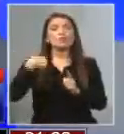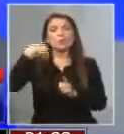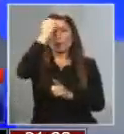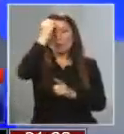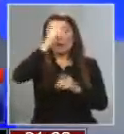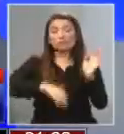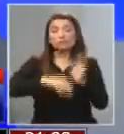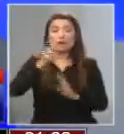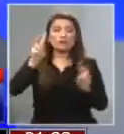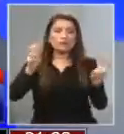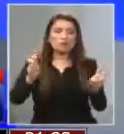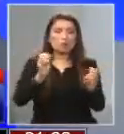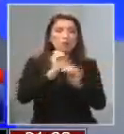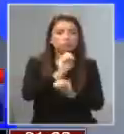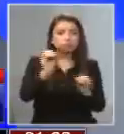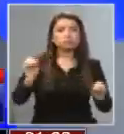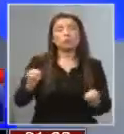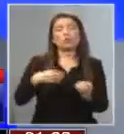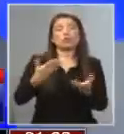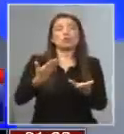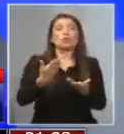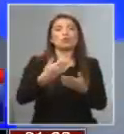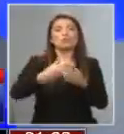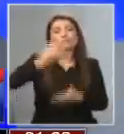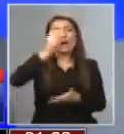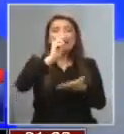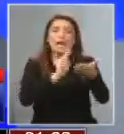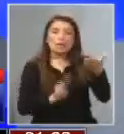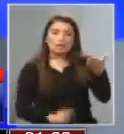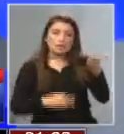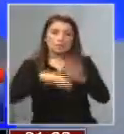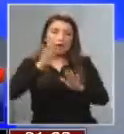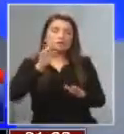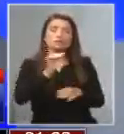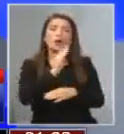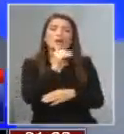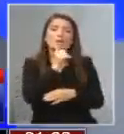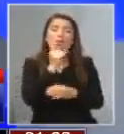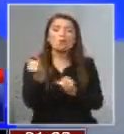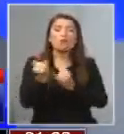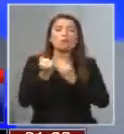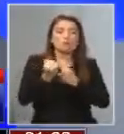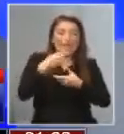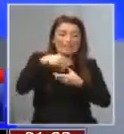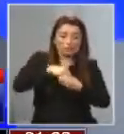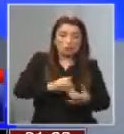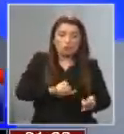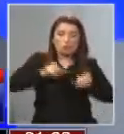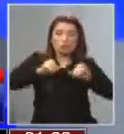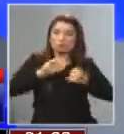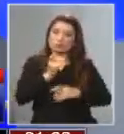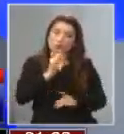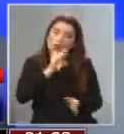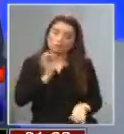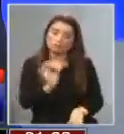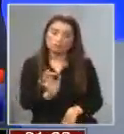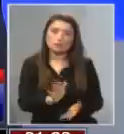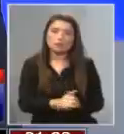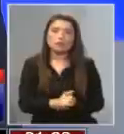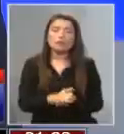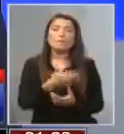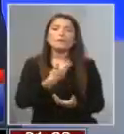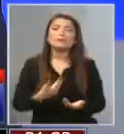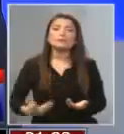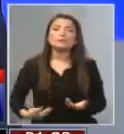y yo lo que conozco de esto es lo que he leído en la prensa, digamos, no tengo ninguna información desde adentro, por así decirlo, pero fue el presidente de este